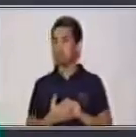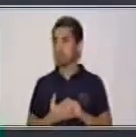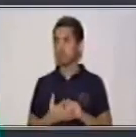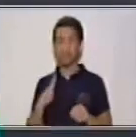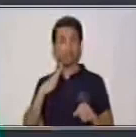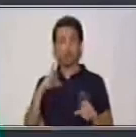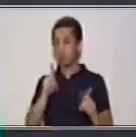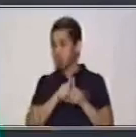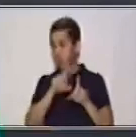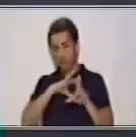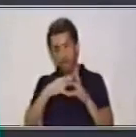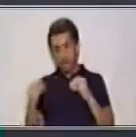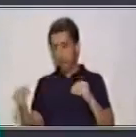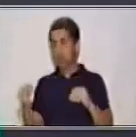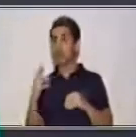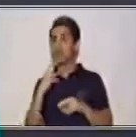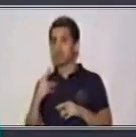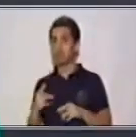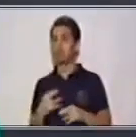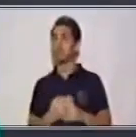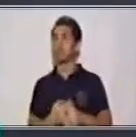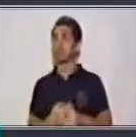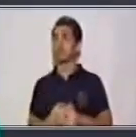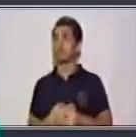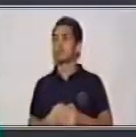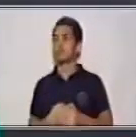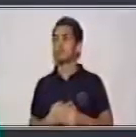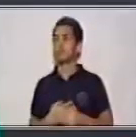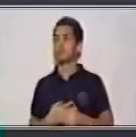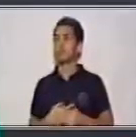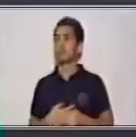la misma respuesta.